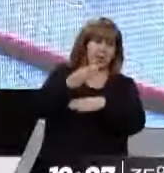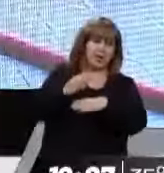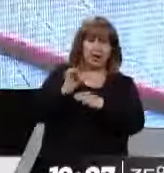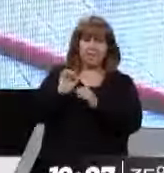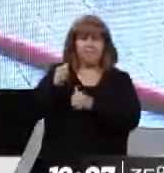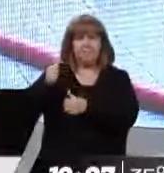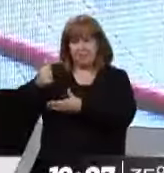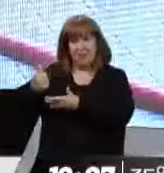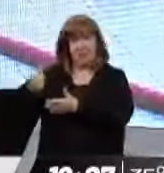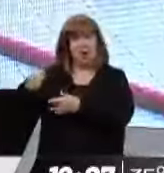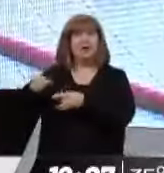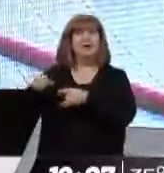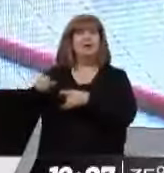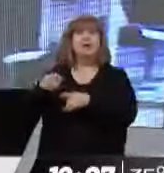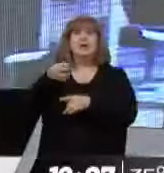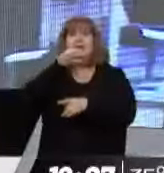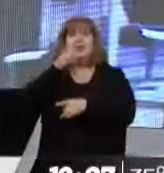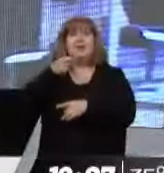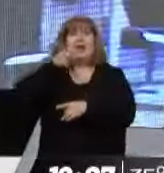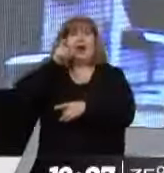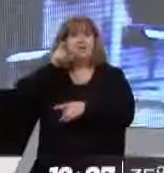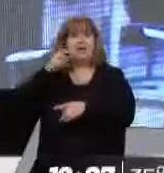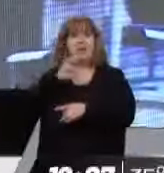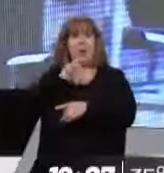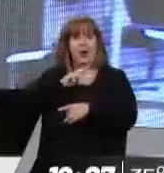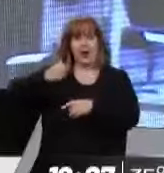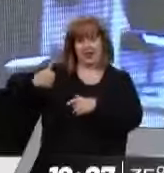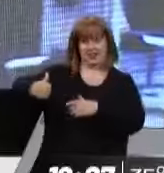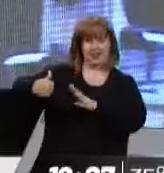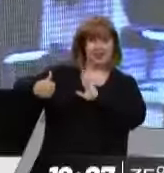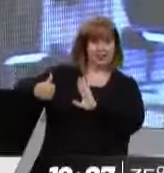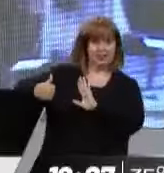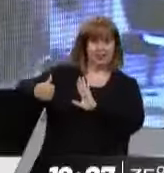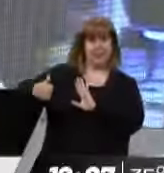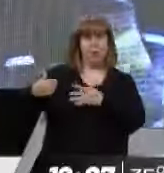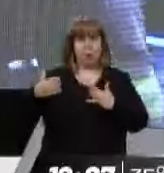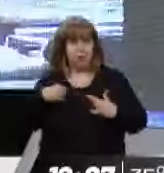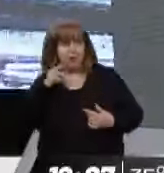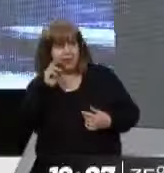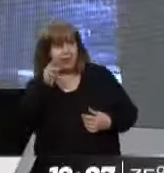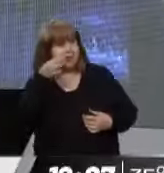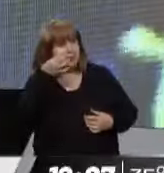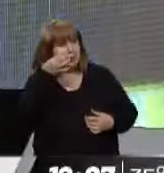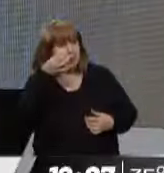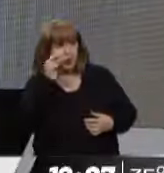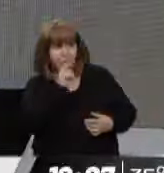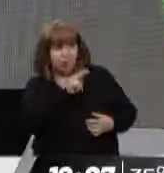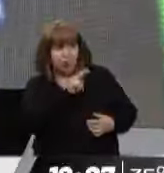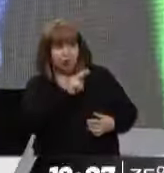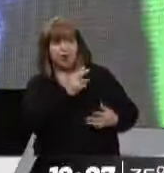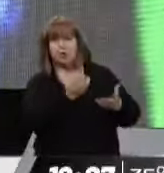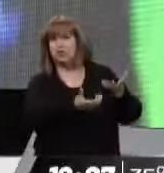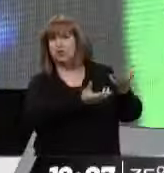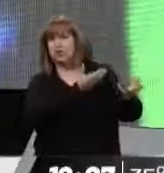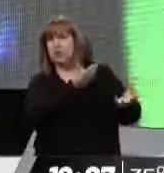lugar y que puede llegar a haber visto. No está confirmado, pero al menos quieren poder indagar qué sabe ella, si es que en definitiva sabe